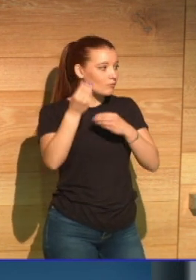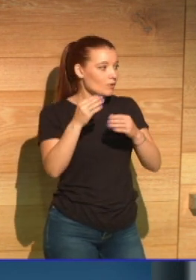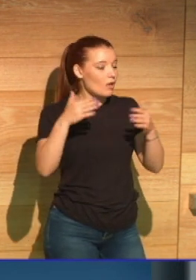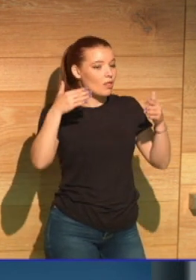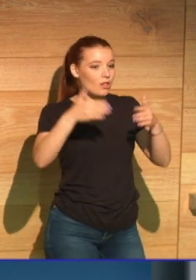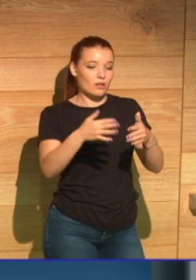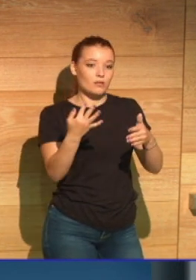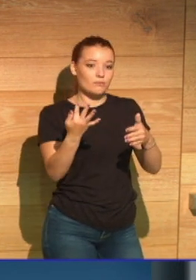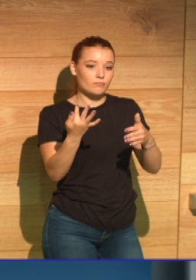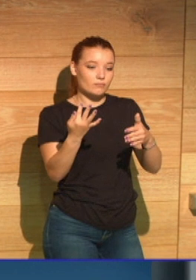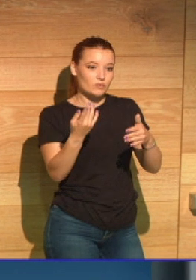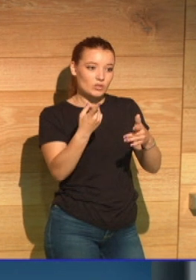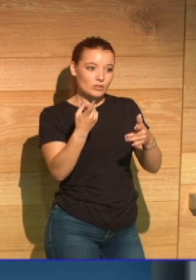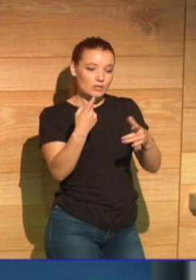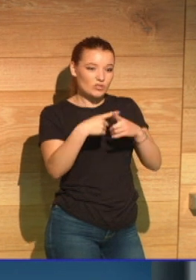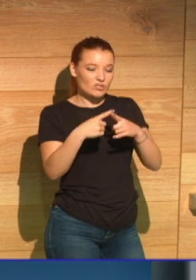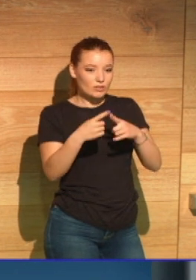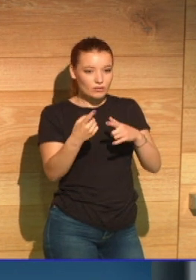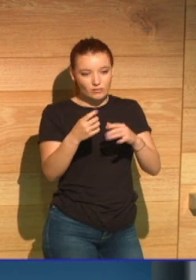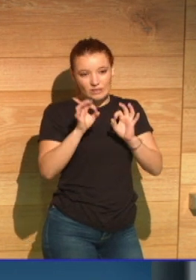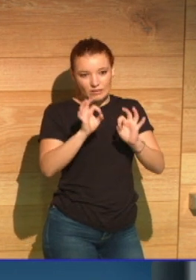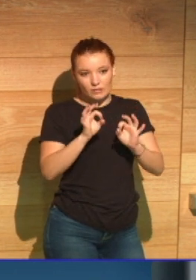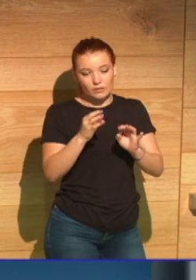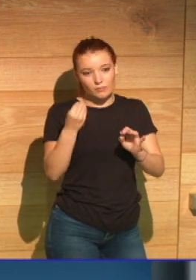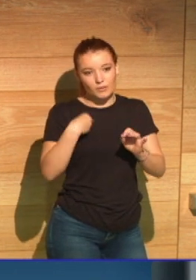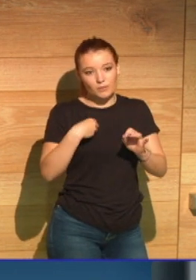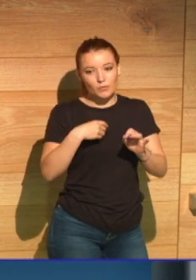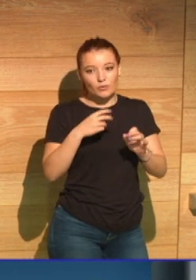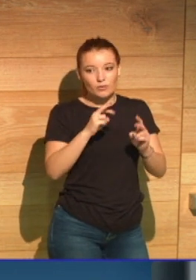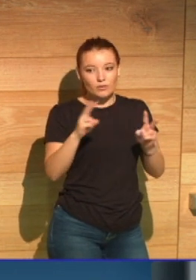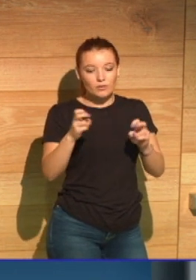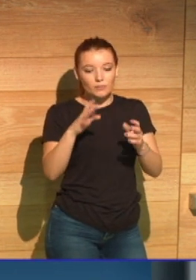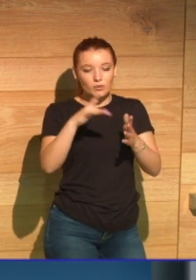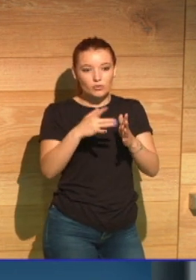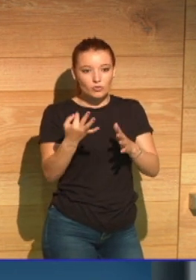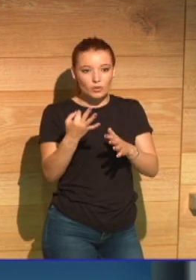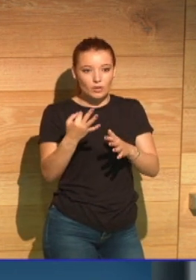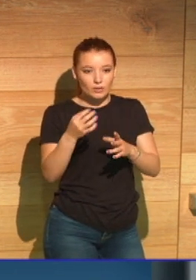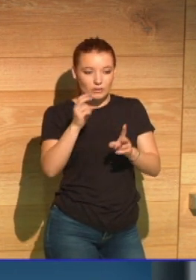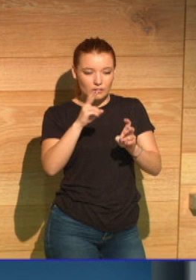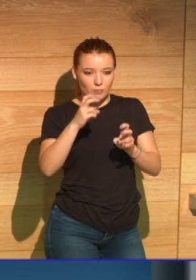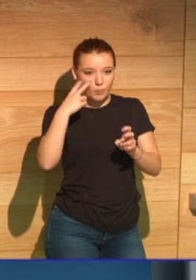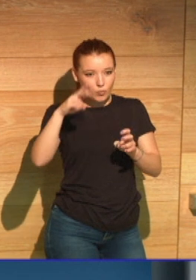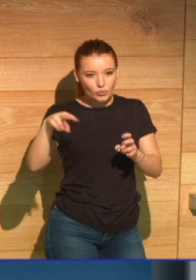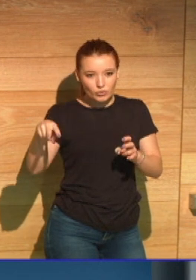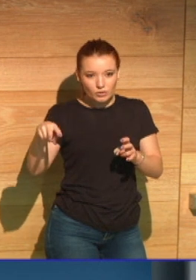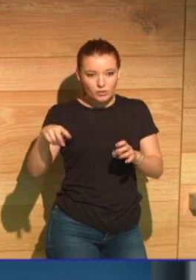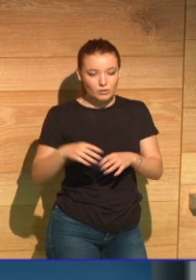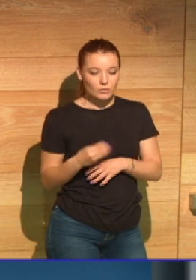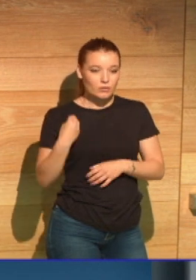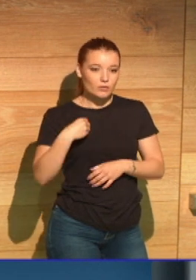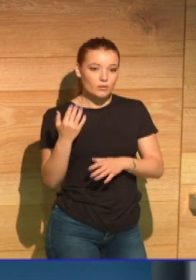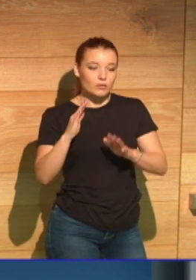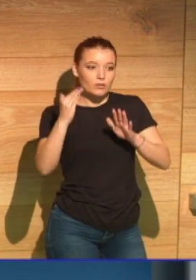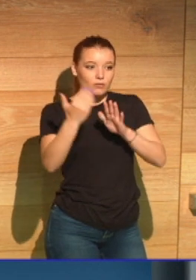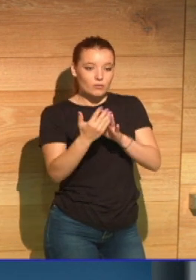enfocarnos en los objetivos de desarrollo sostenible y un poco hablar de lo que está pasando en el contexto de todo lo que hemos hablado de los museos, y proponía que estuviéramos al frente de estas